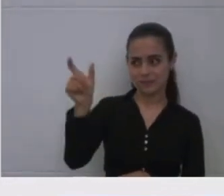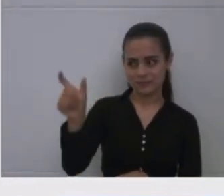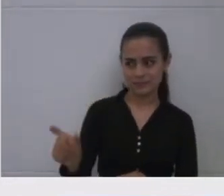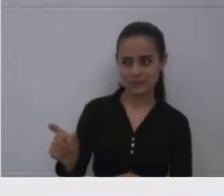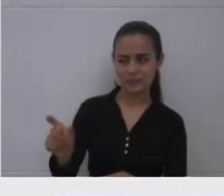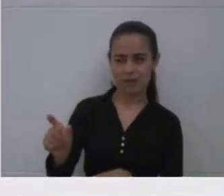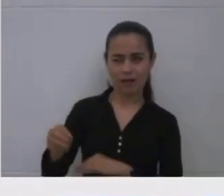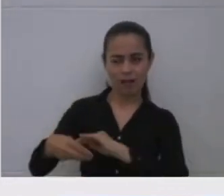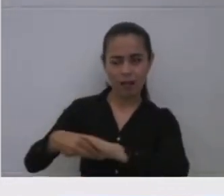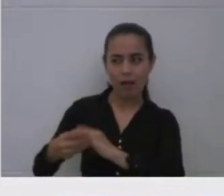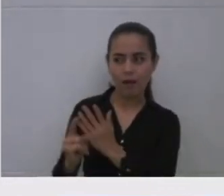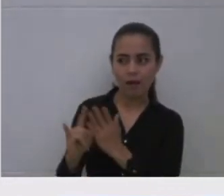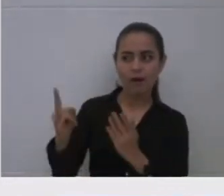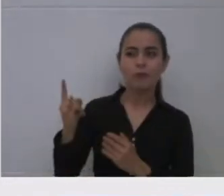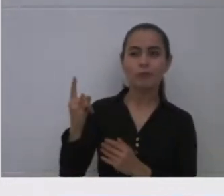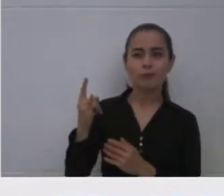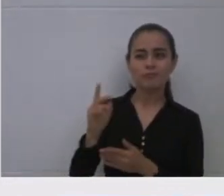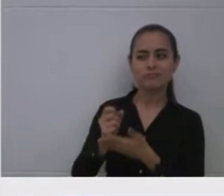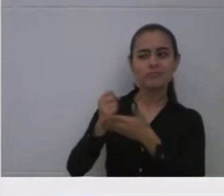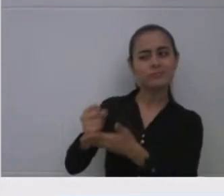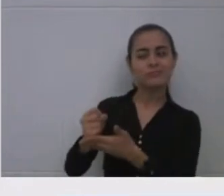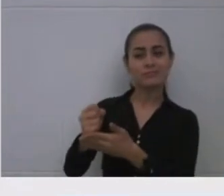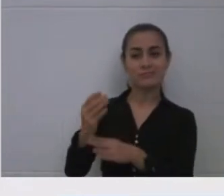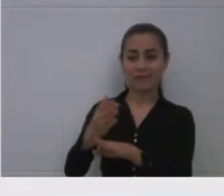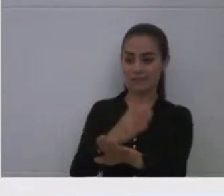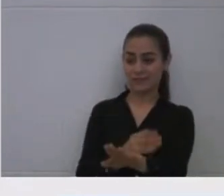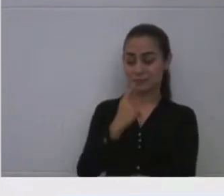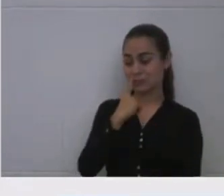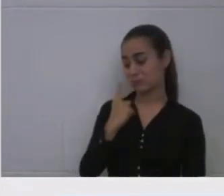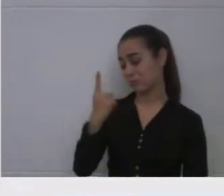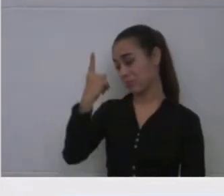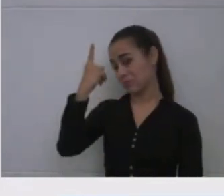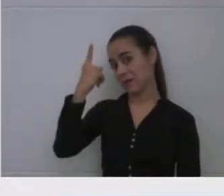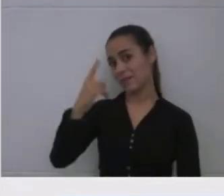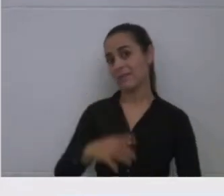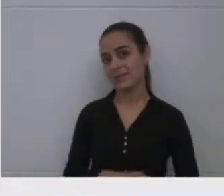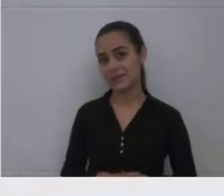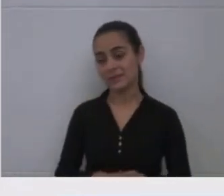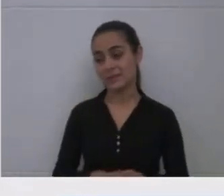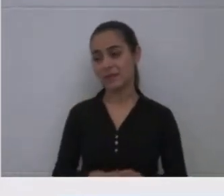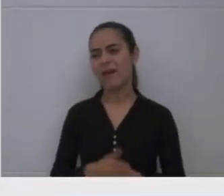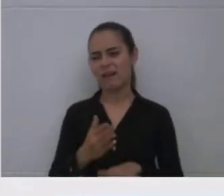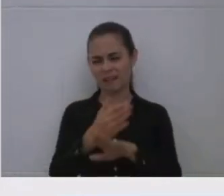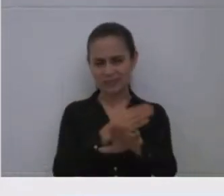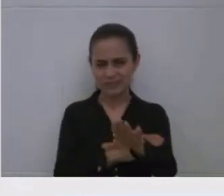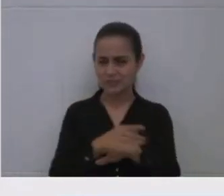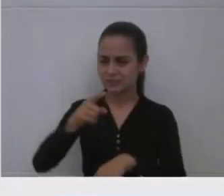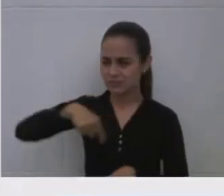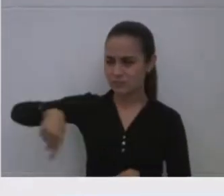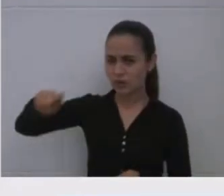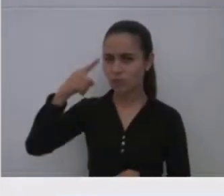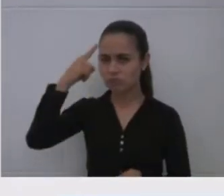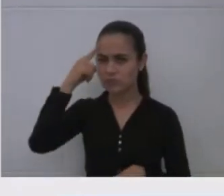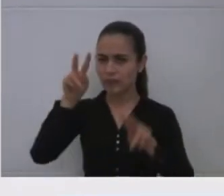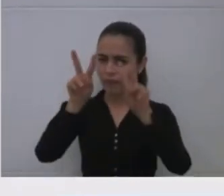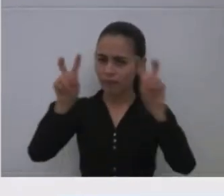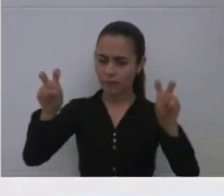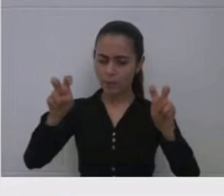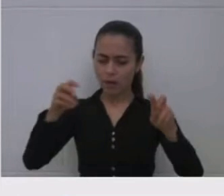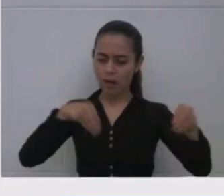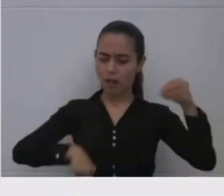Y todas las personas que hemos luchado contra la corrupción, tenemos que estar muy orgullosas de